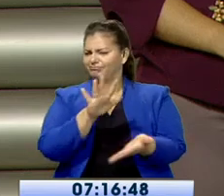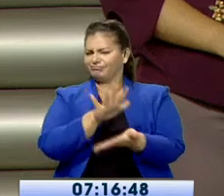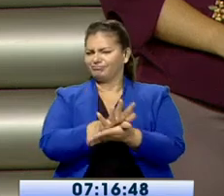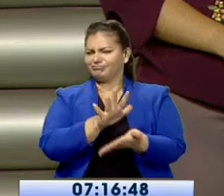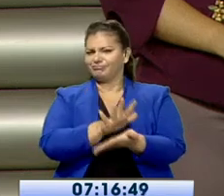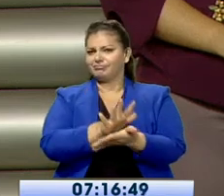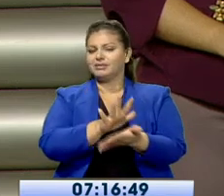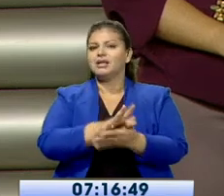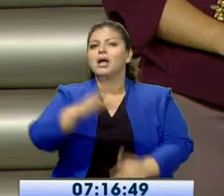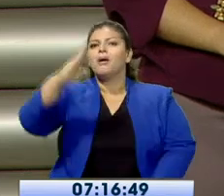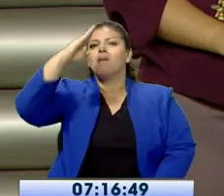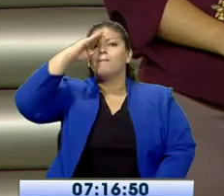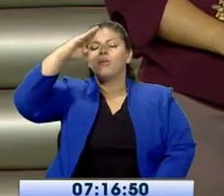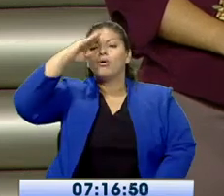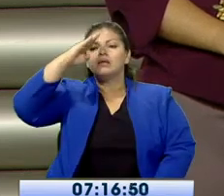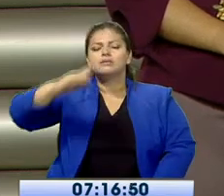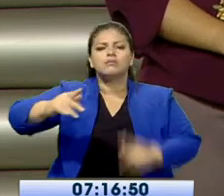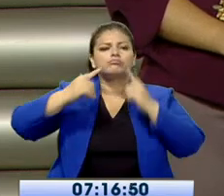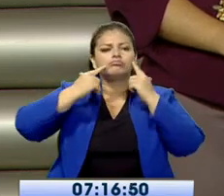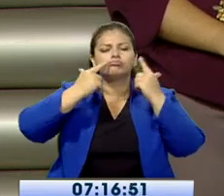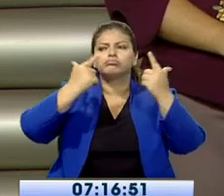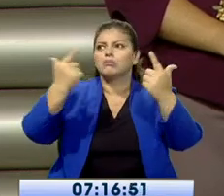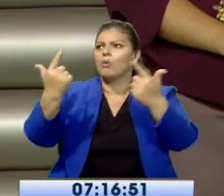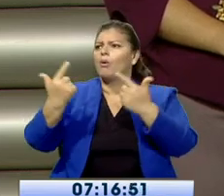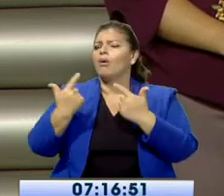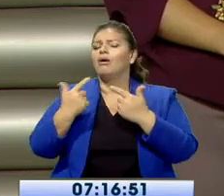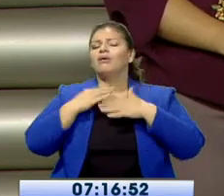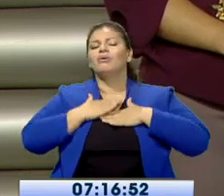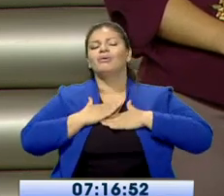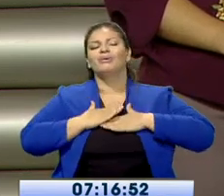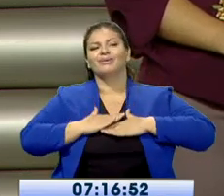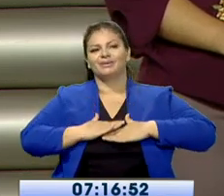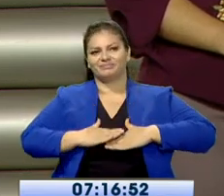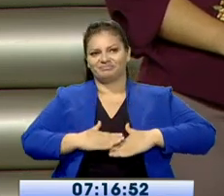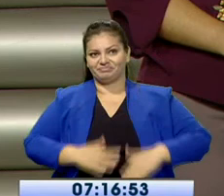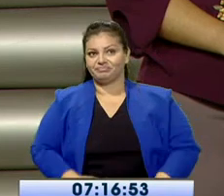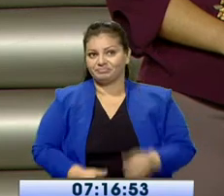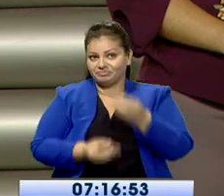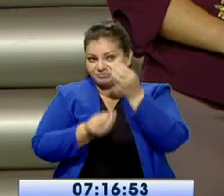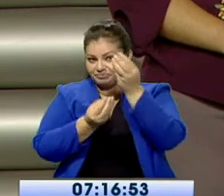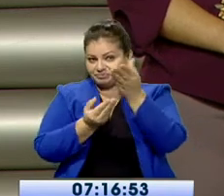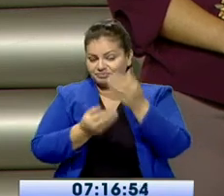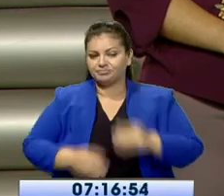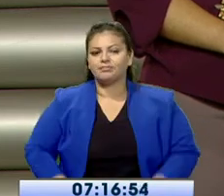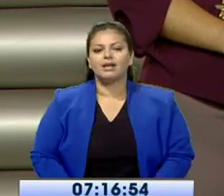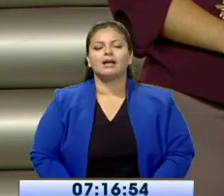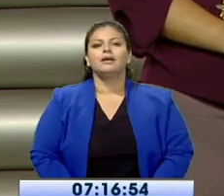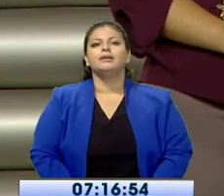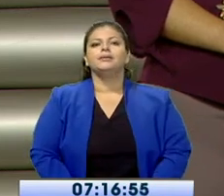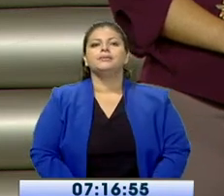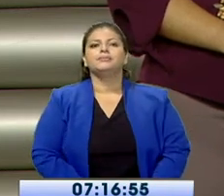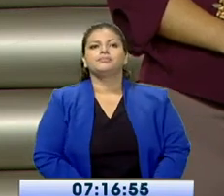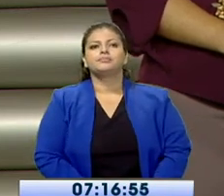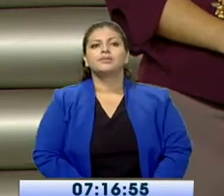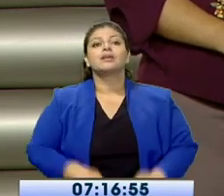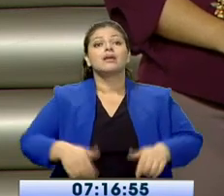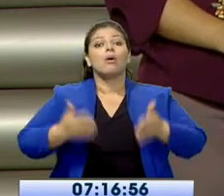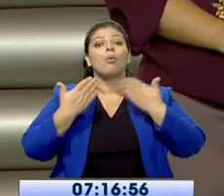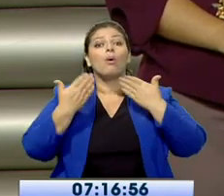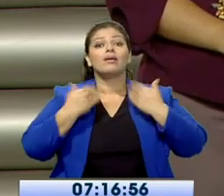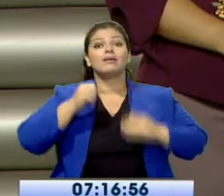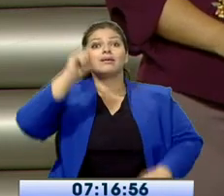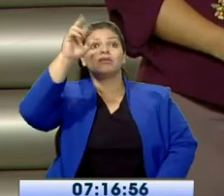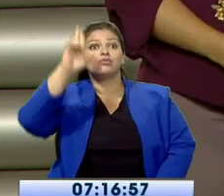Detienen a un hombre acusado de participar en el robo con arma de fuego a un ciudadano en el sur de